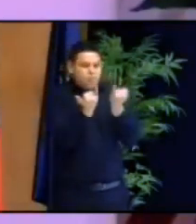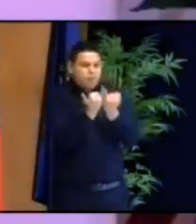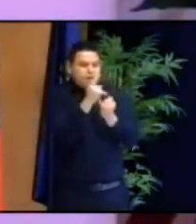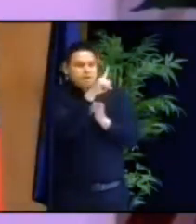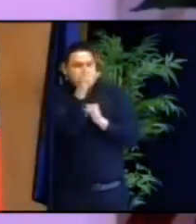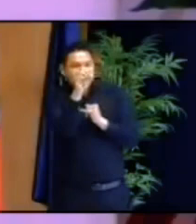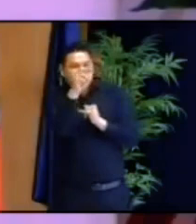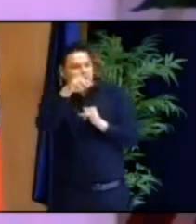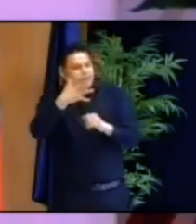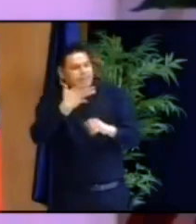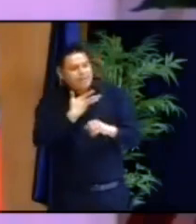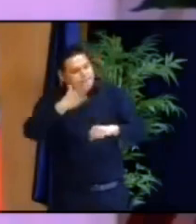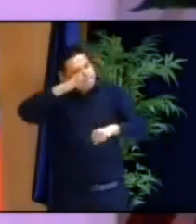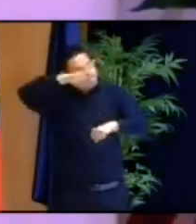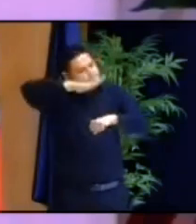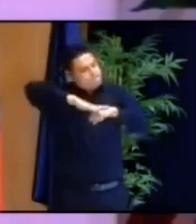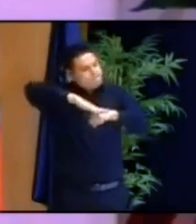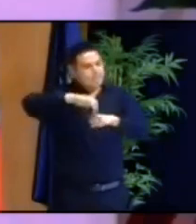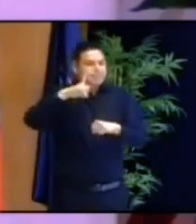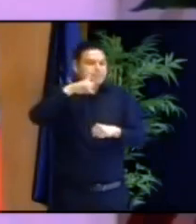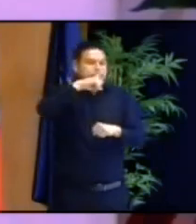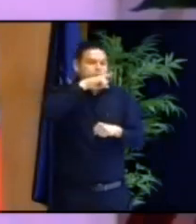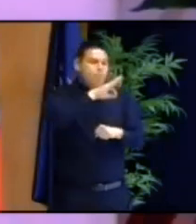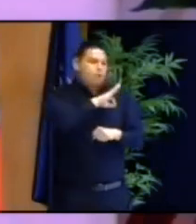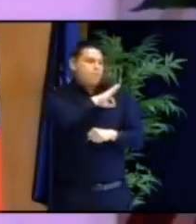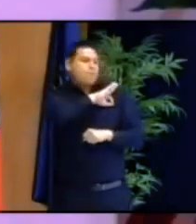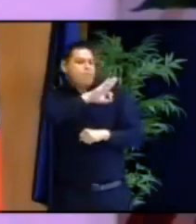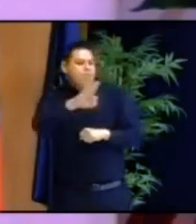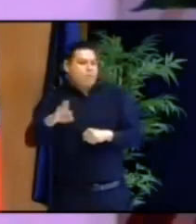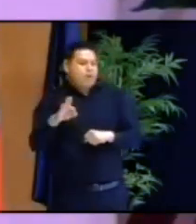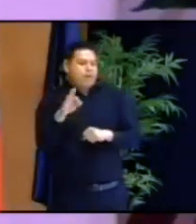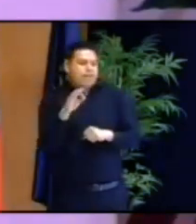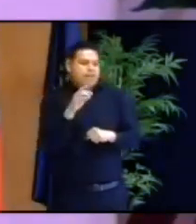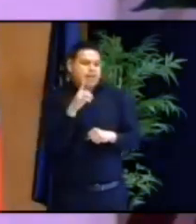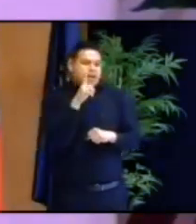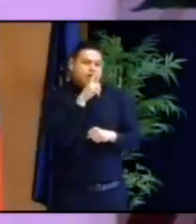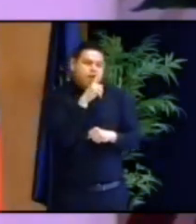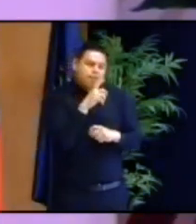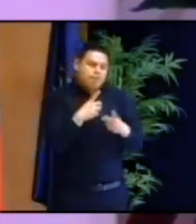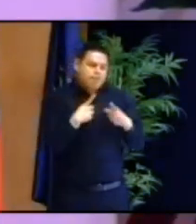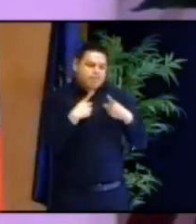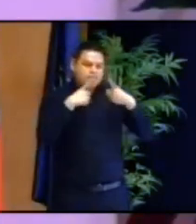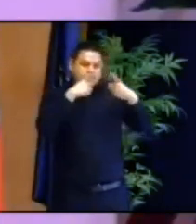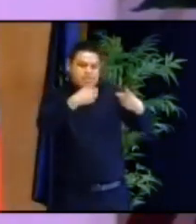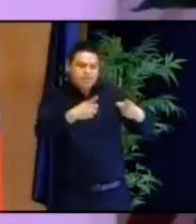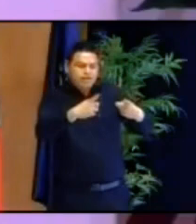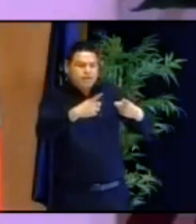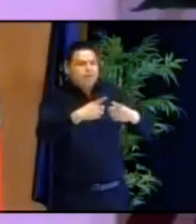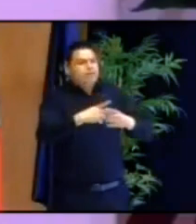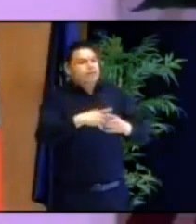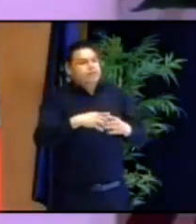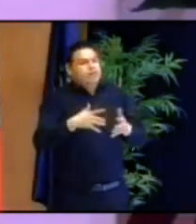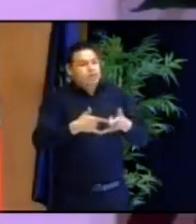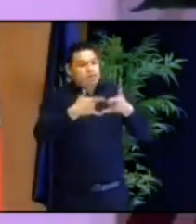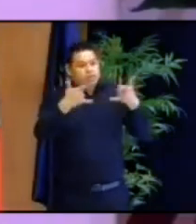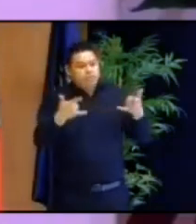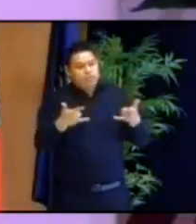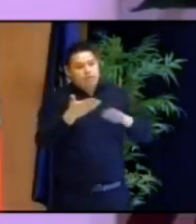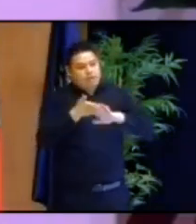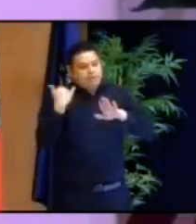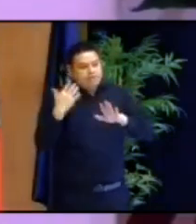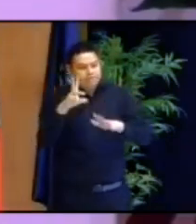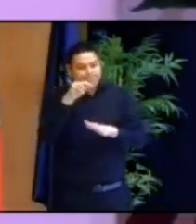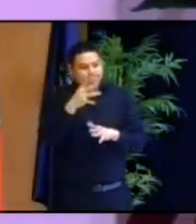va a recibir más agua para poderle dar agua a la zona oriente de la ciudad, que es la que históricamente no había tenido